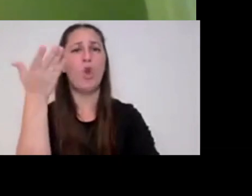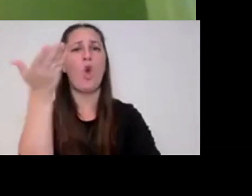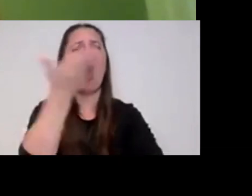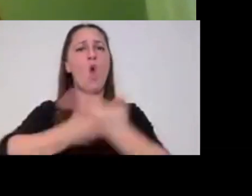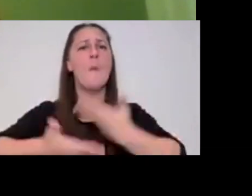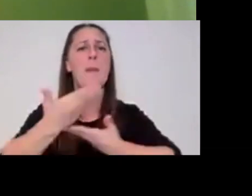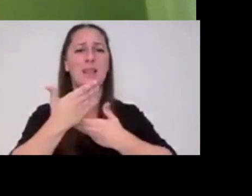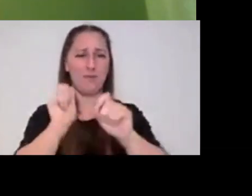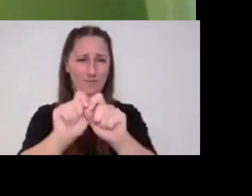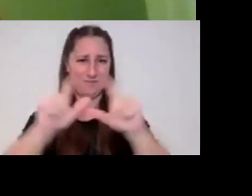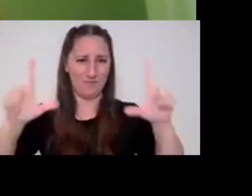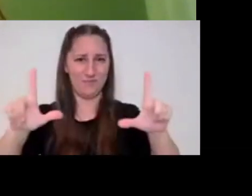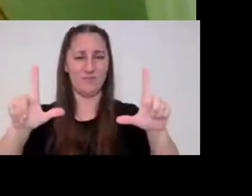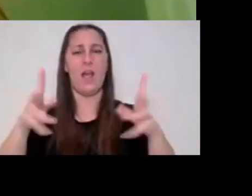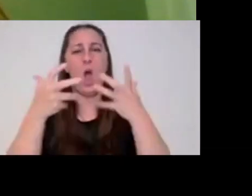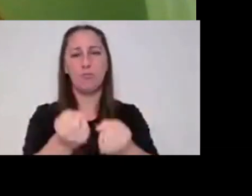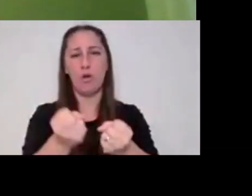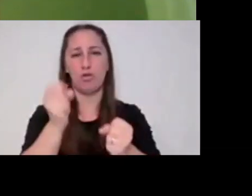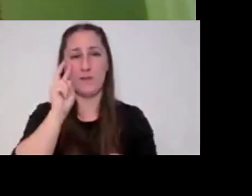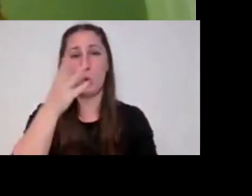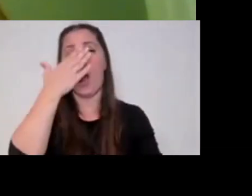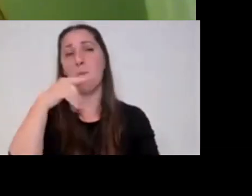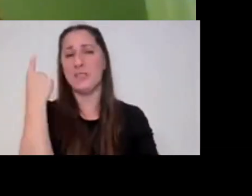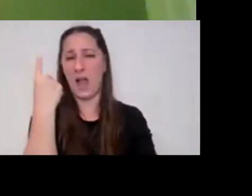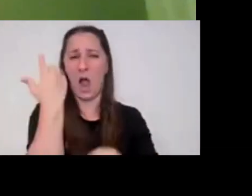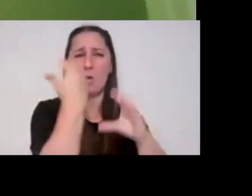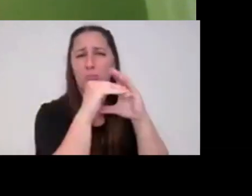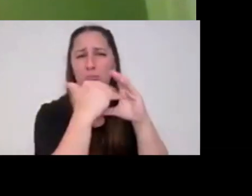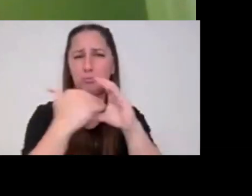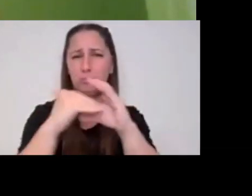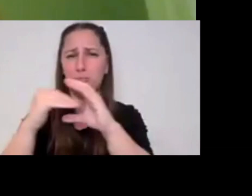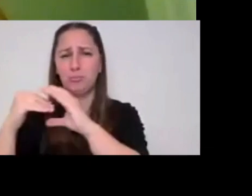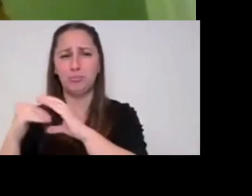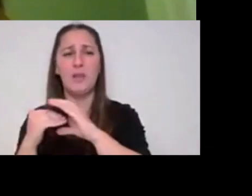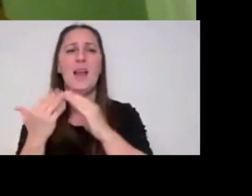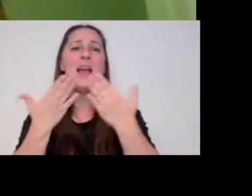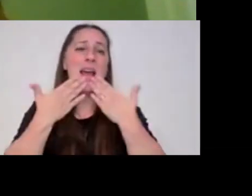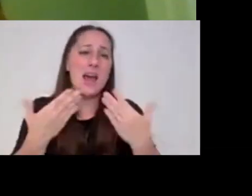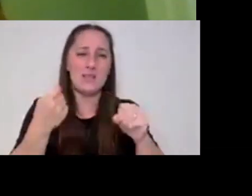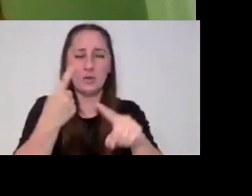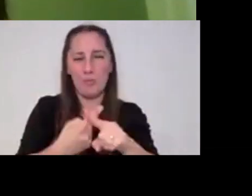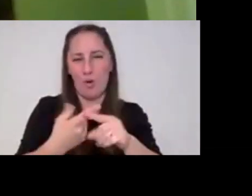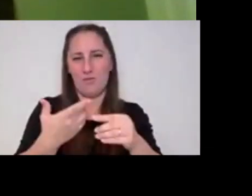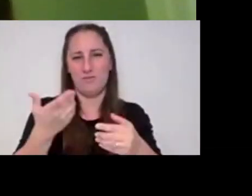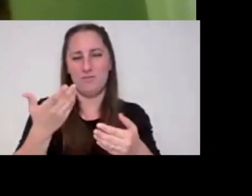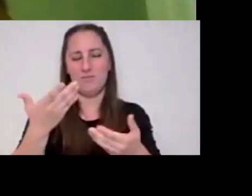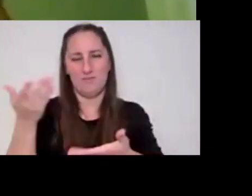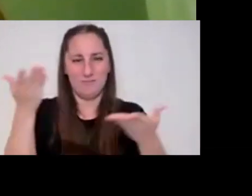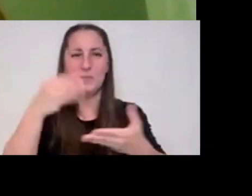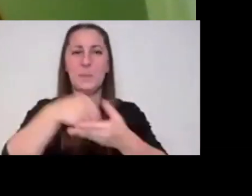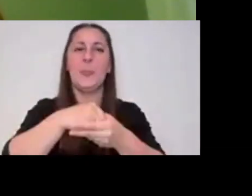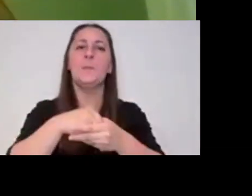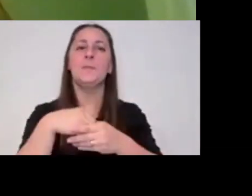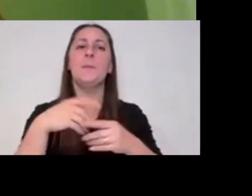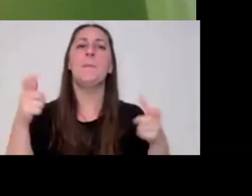apoyo visual, el cual será reenviado a los asistentes, gracias a la amabilidad de ellos. También después el auditorio podrá